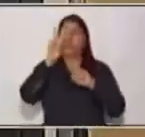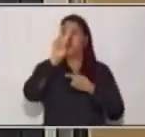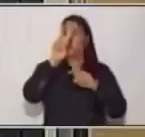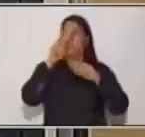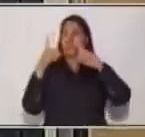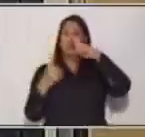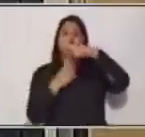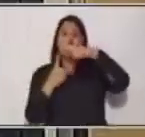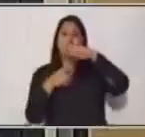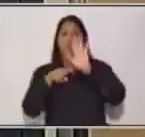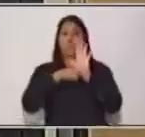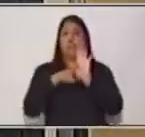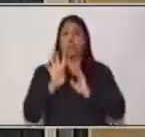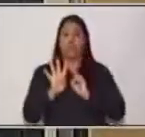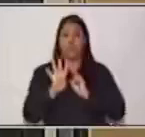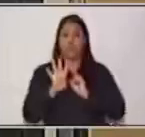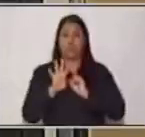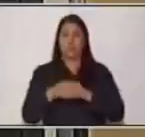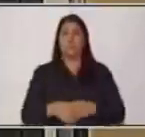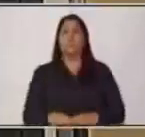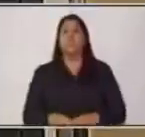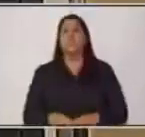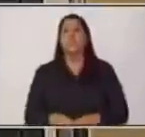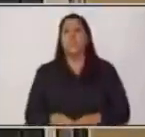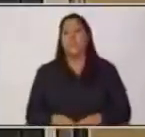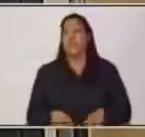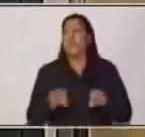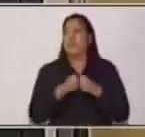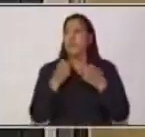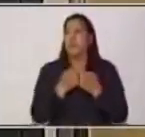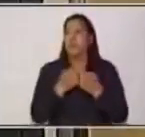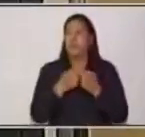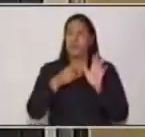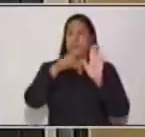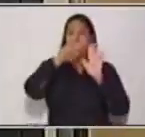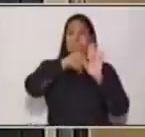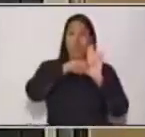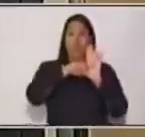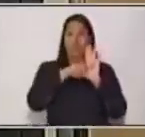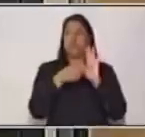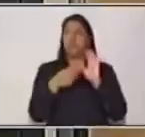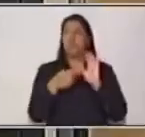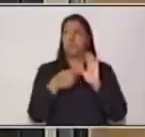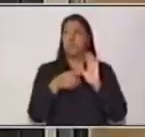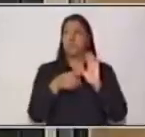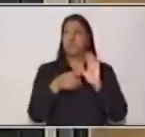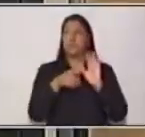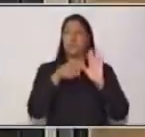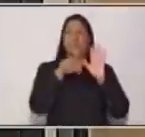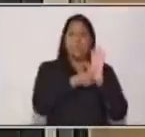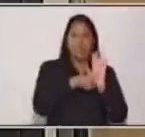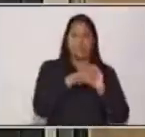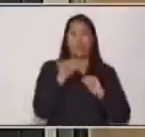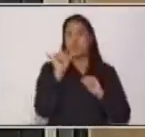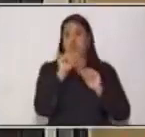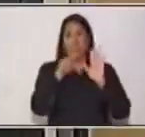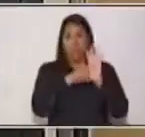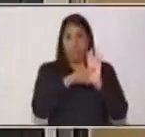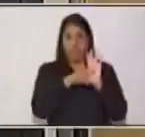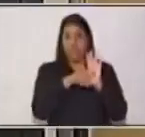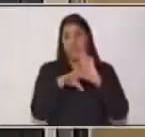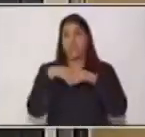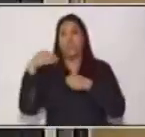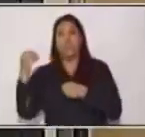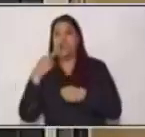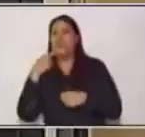fracción. Puedes observar que menos entre menos va a ser positivo nuestro resultado y que nos va a